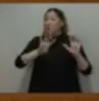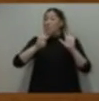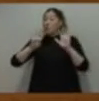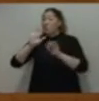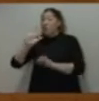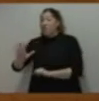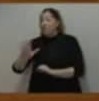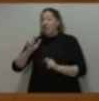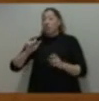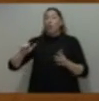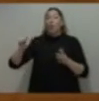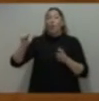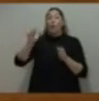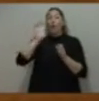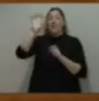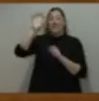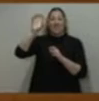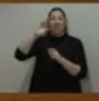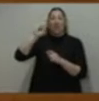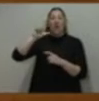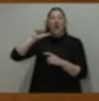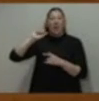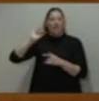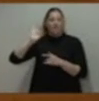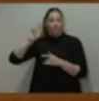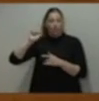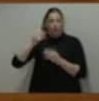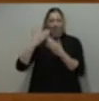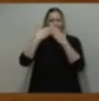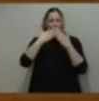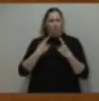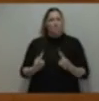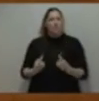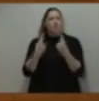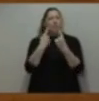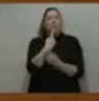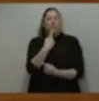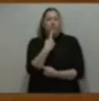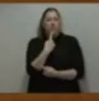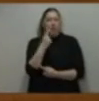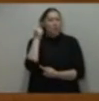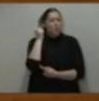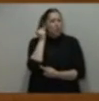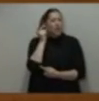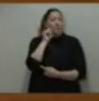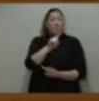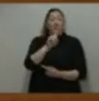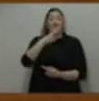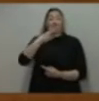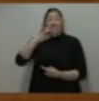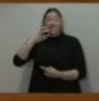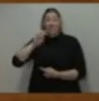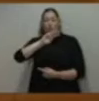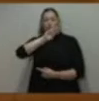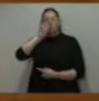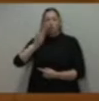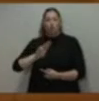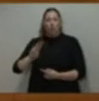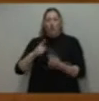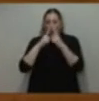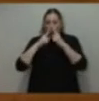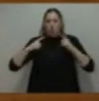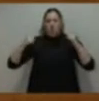California, se hizo un primer estudio que concluyó que las mujeres pagaban un promedio de $1.300 al año más